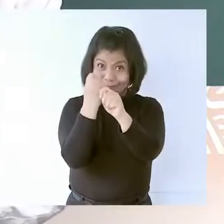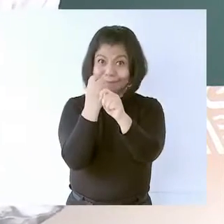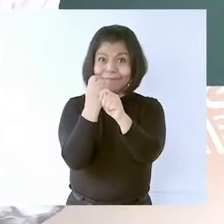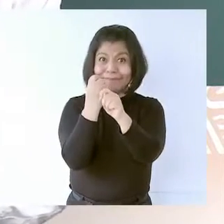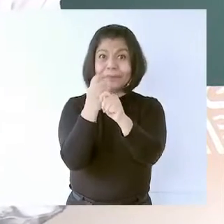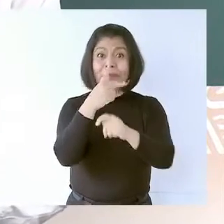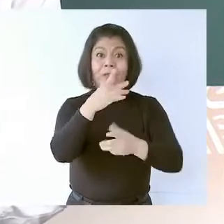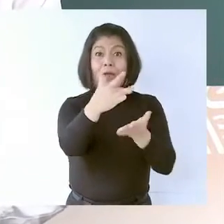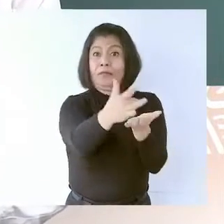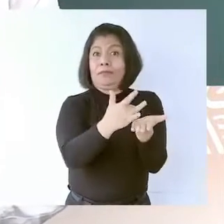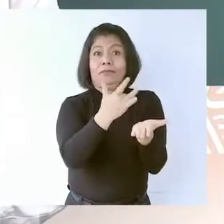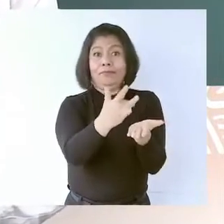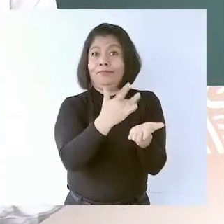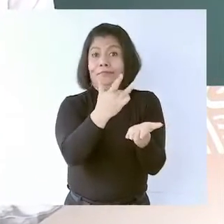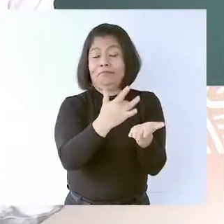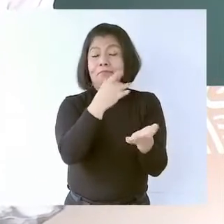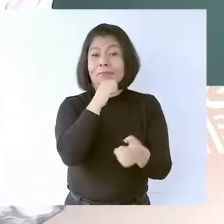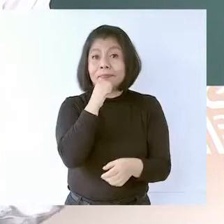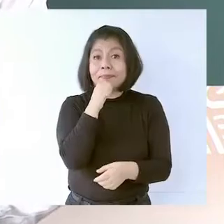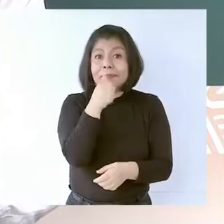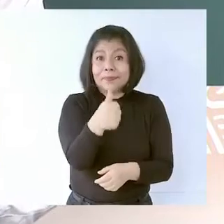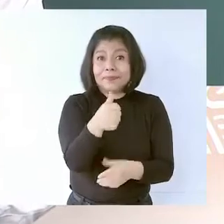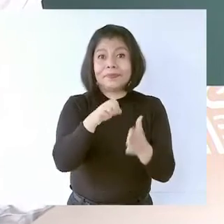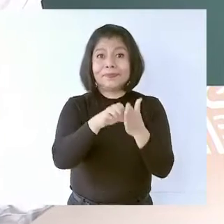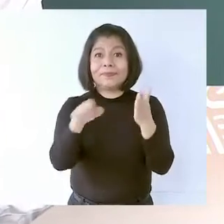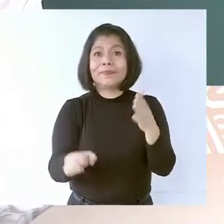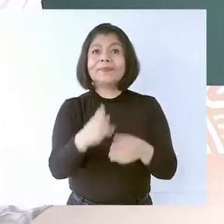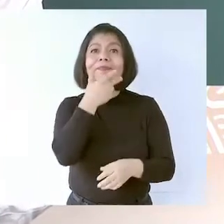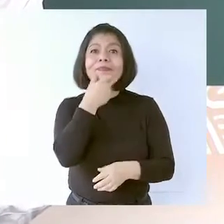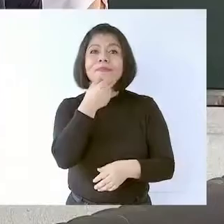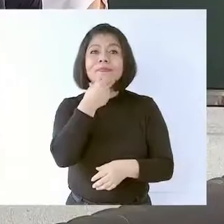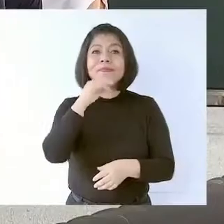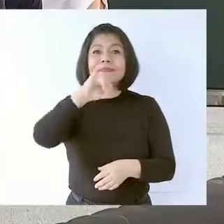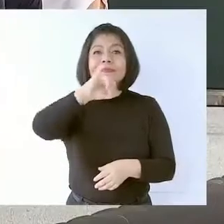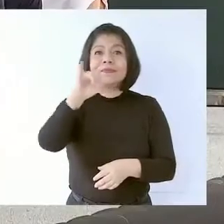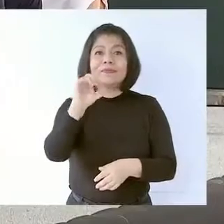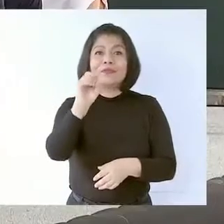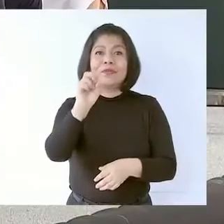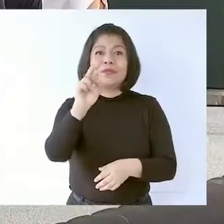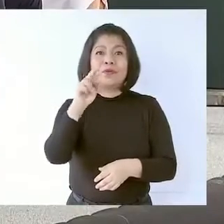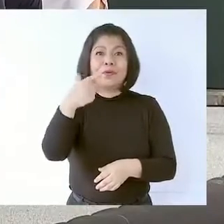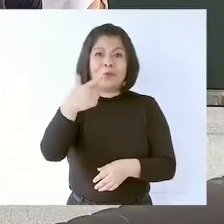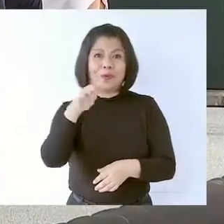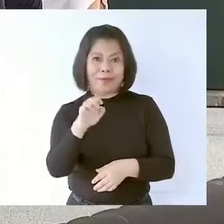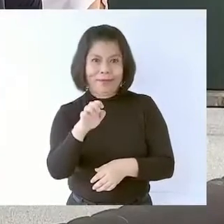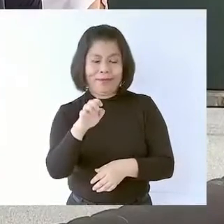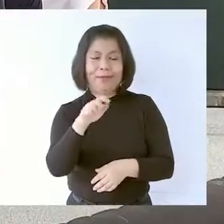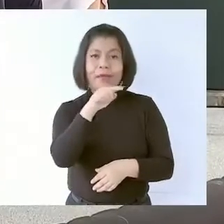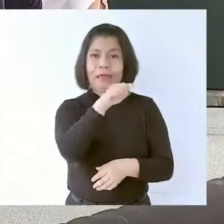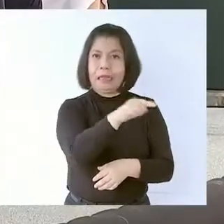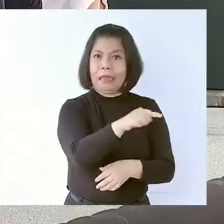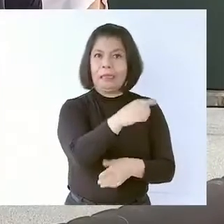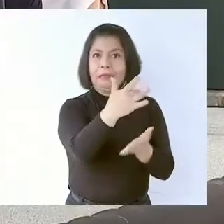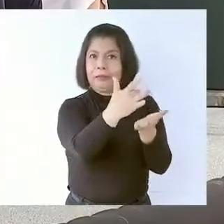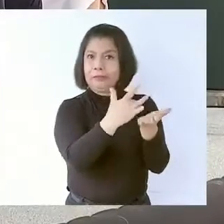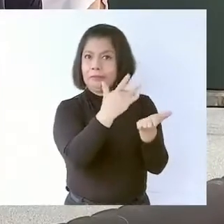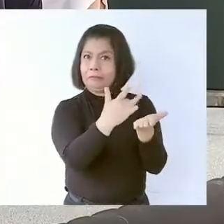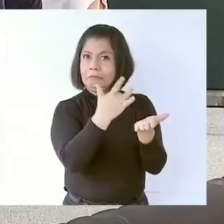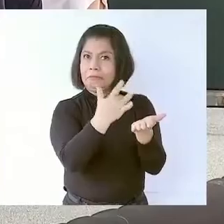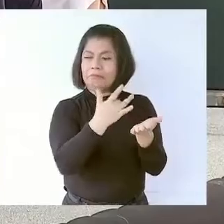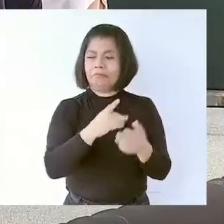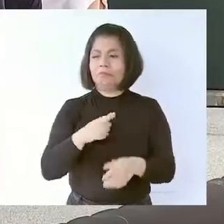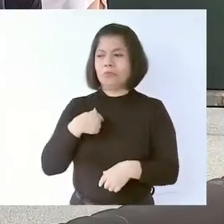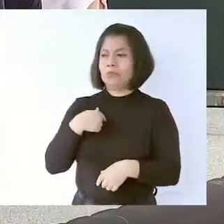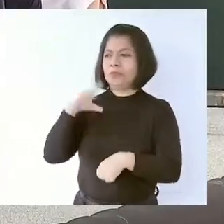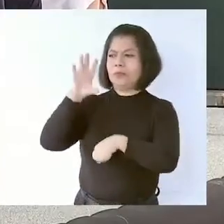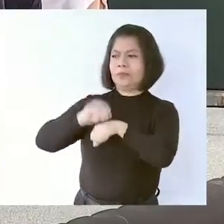apoyo de Jorge Arganis, que dijera yo no doy la concesión, esto nos corresponde a nosotros,